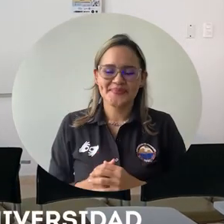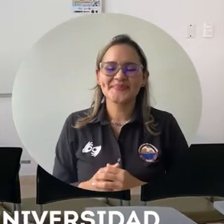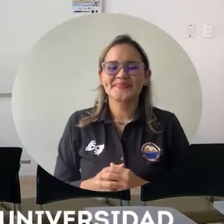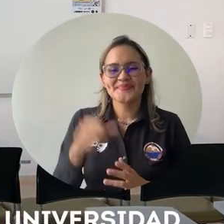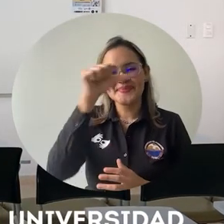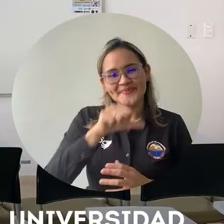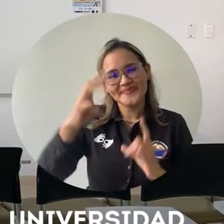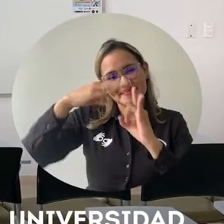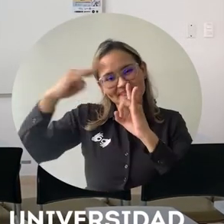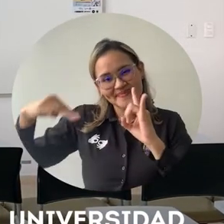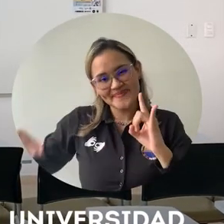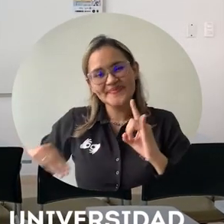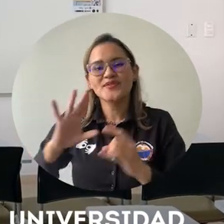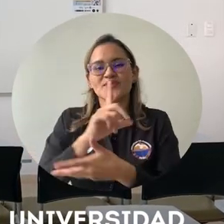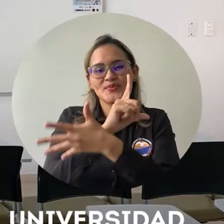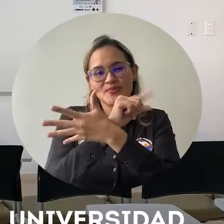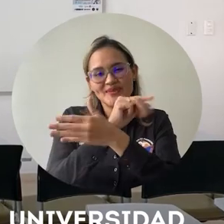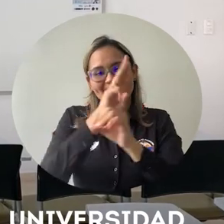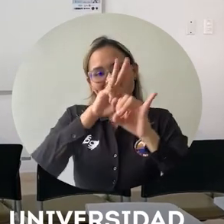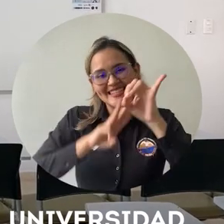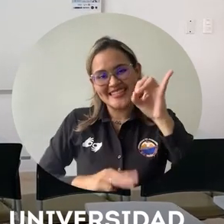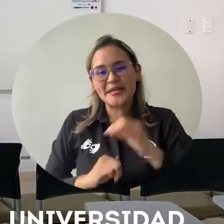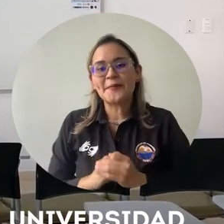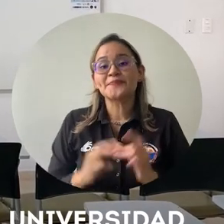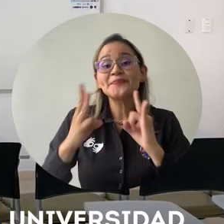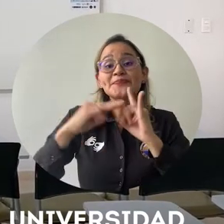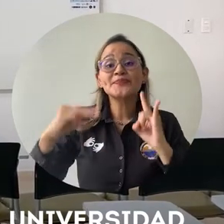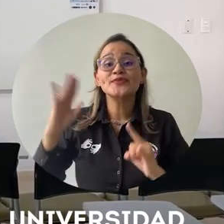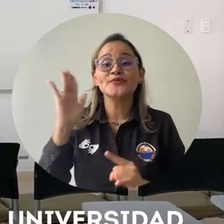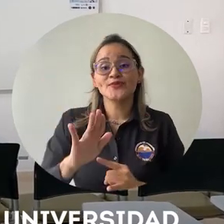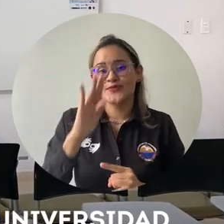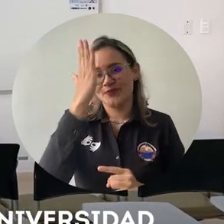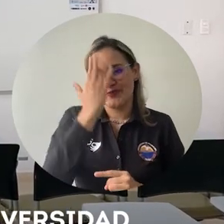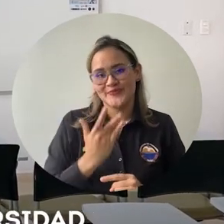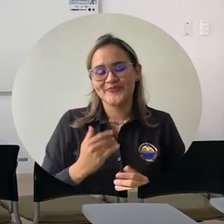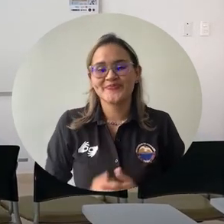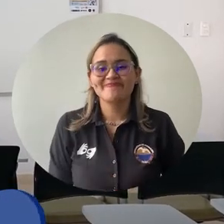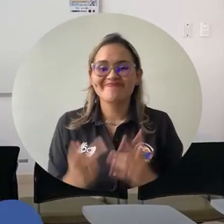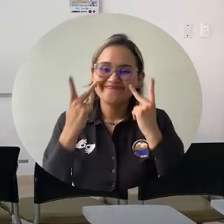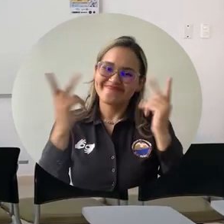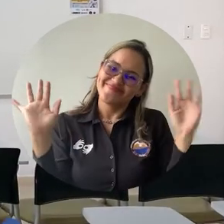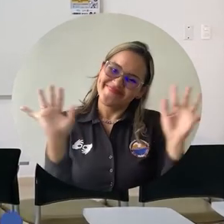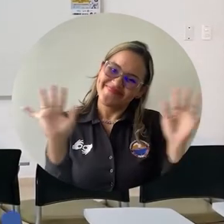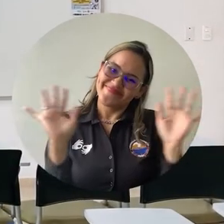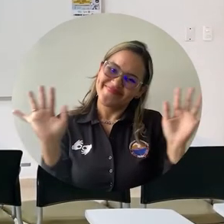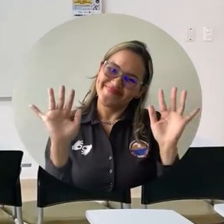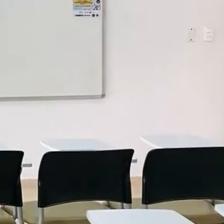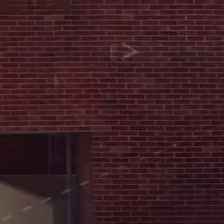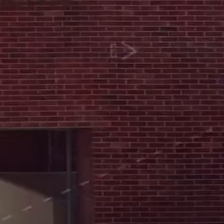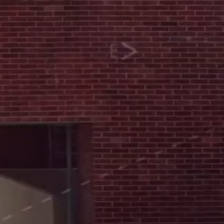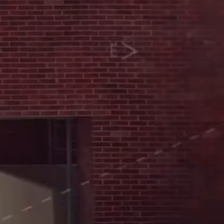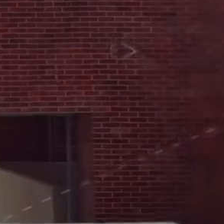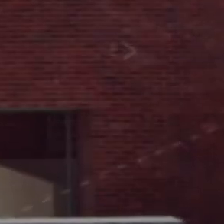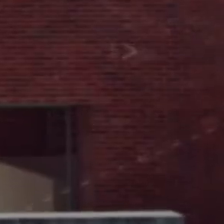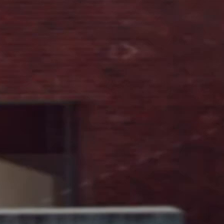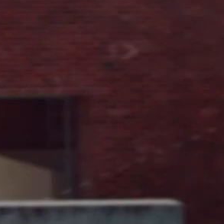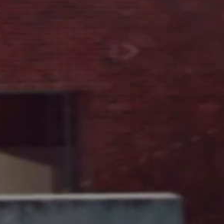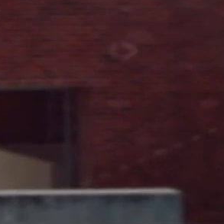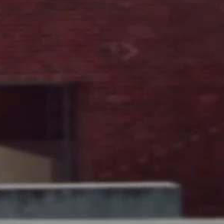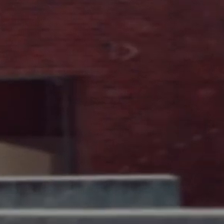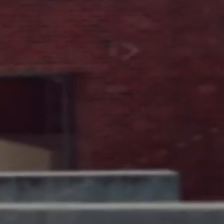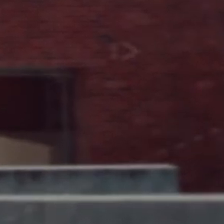institucionales, arroba unimagdalena para Instagram y Twitter y Universidad del Magdalena en Facebook. Hasta pronto. ¡Gracias!